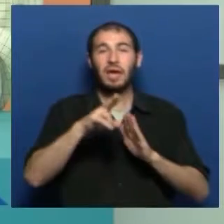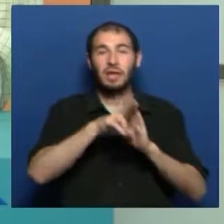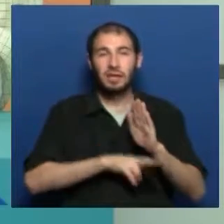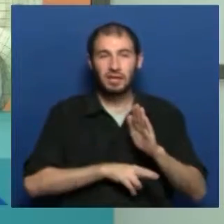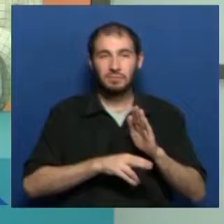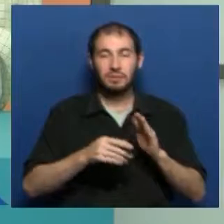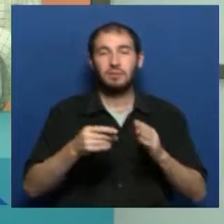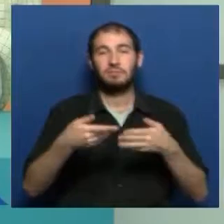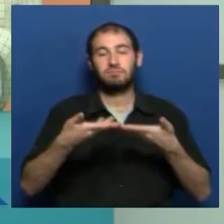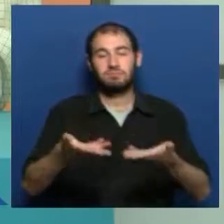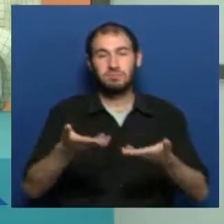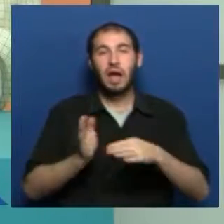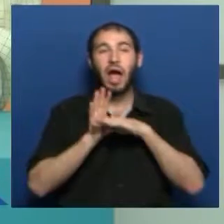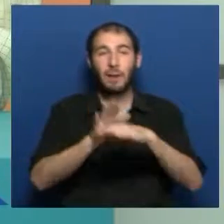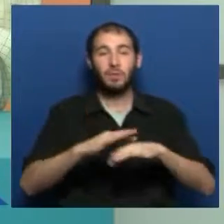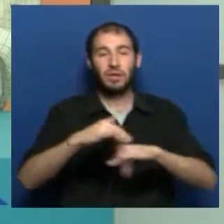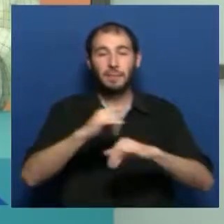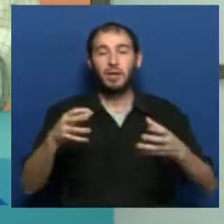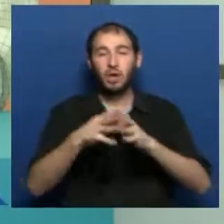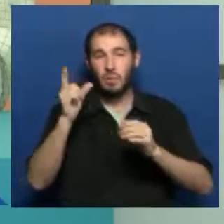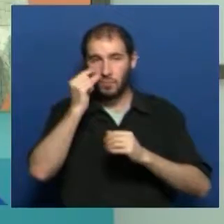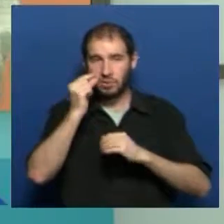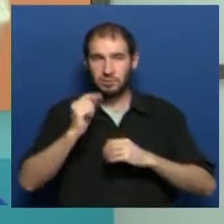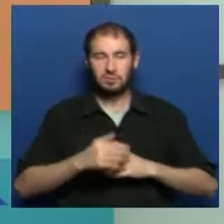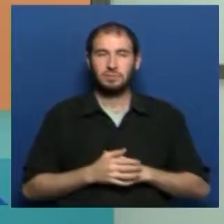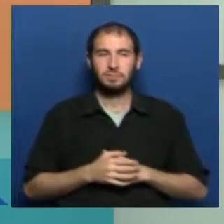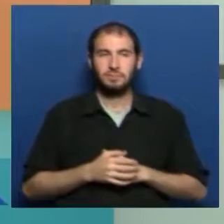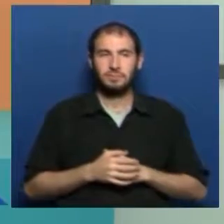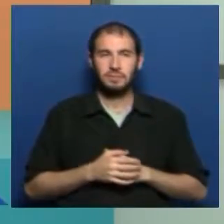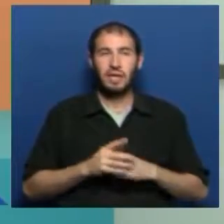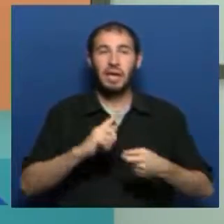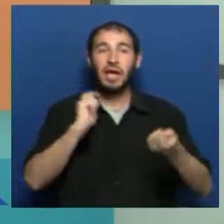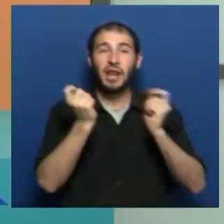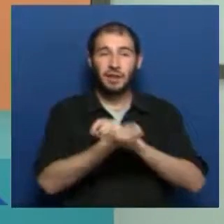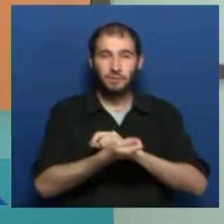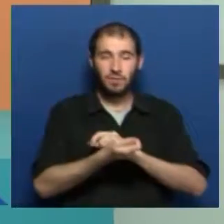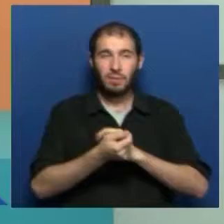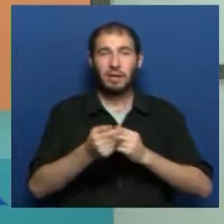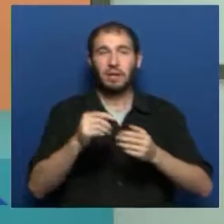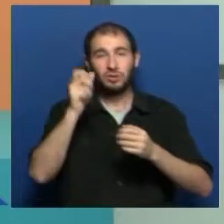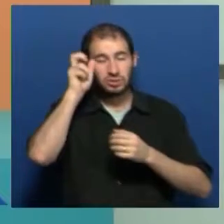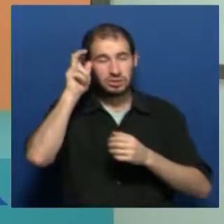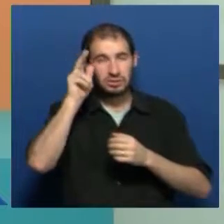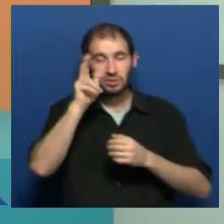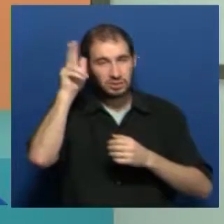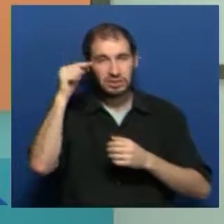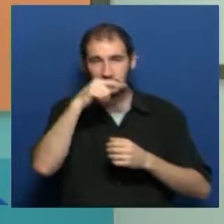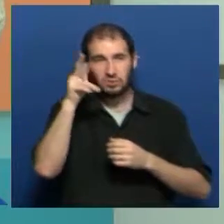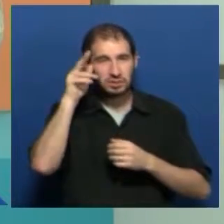de sostenimiento o apoyo a las campañas de los partidos políticos, la reforma que se introdujo por la 87-87